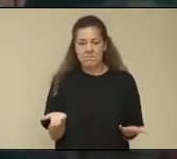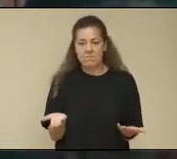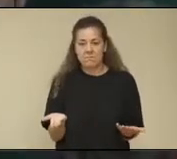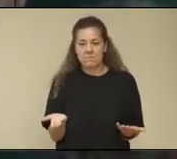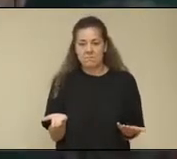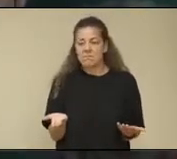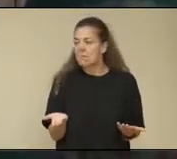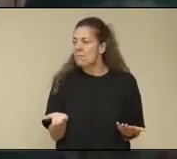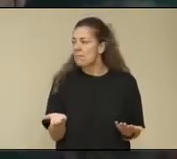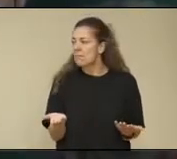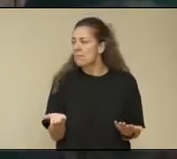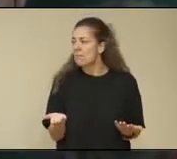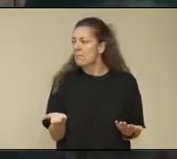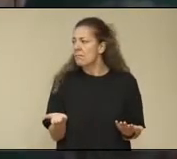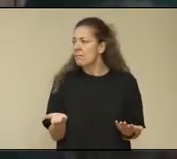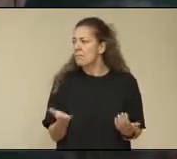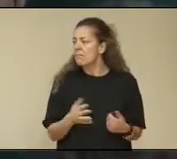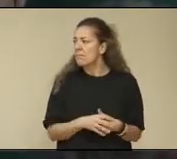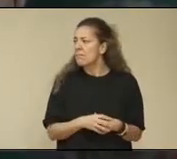una malaria